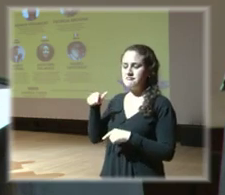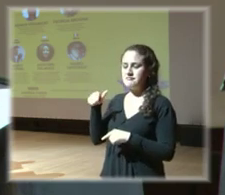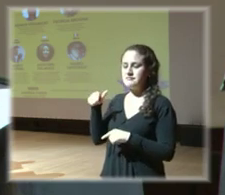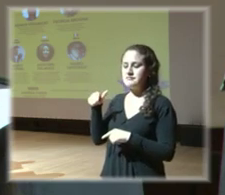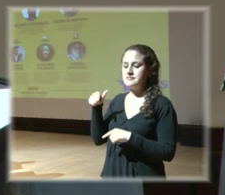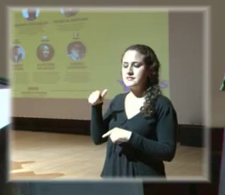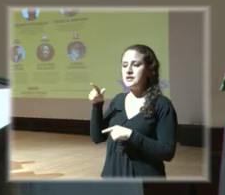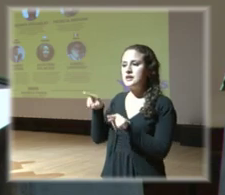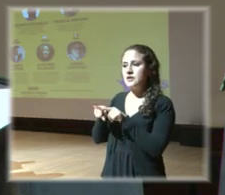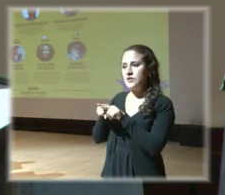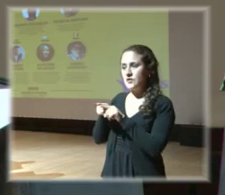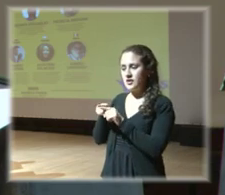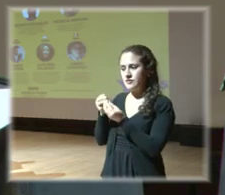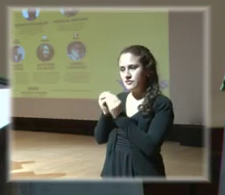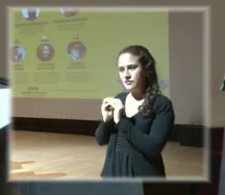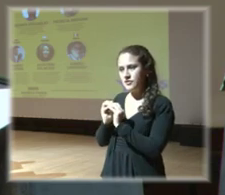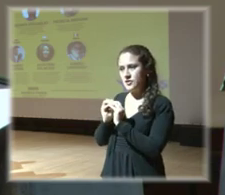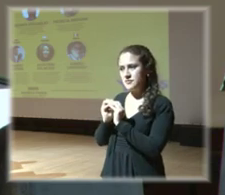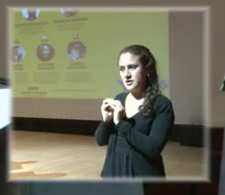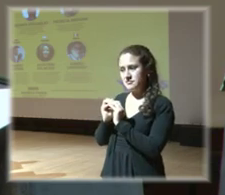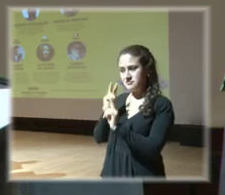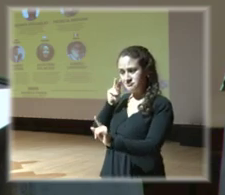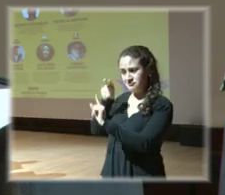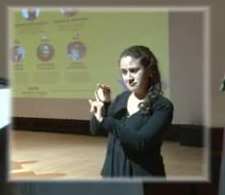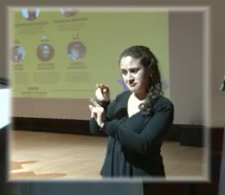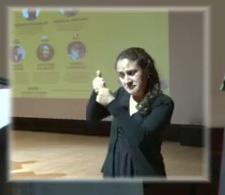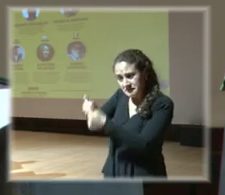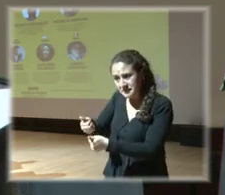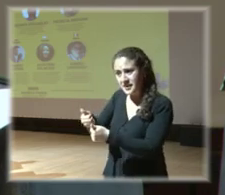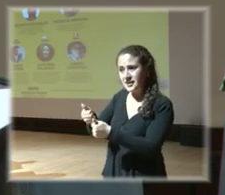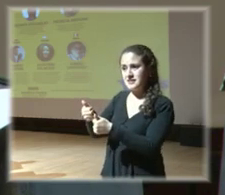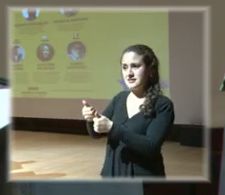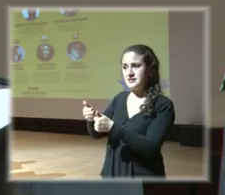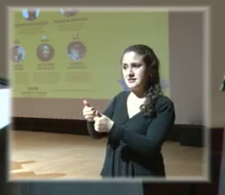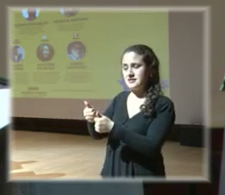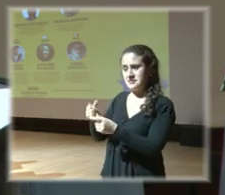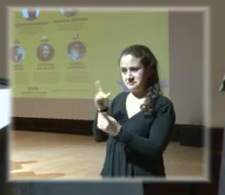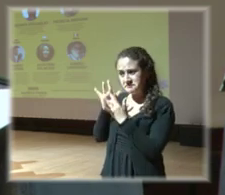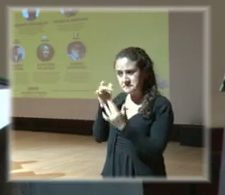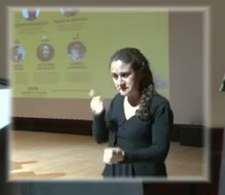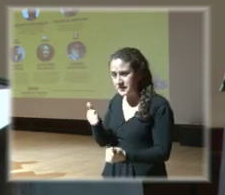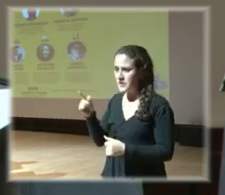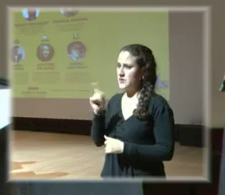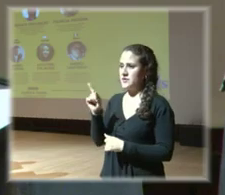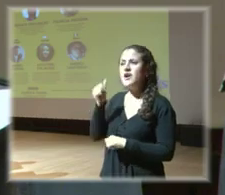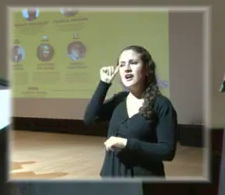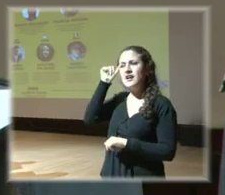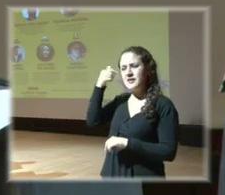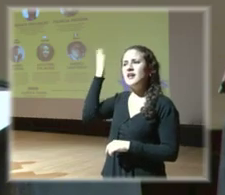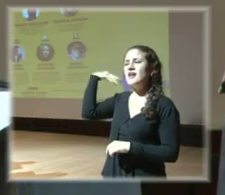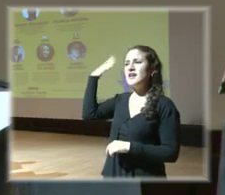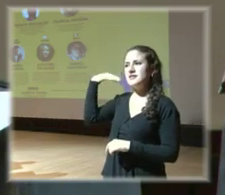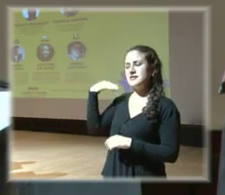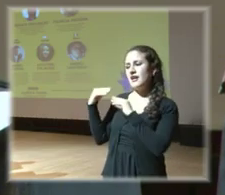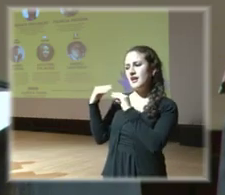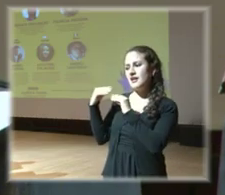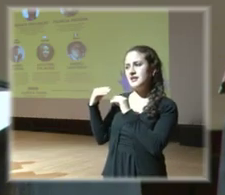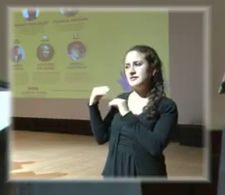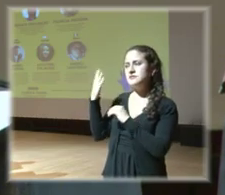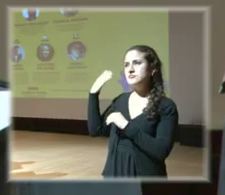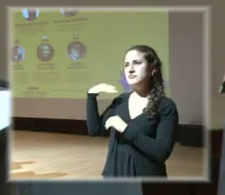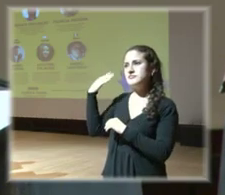es que no es una mirada completamente correcta. No es una mirada correcta. Yo recuerdo la conversación que he tenido algunas veces